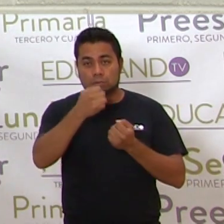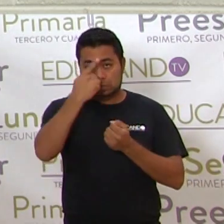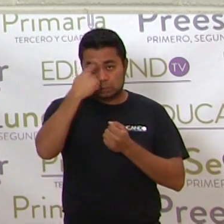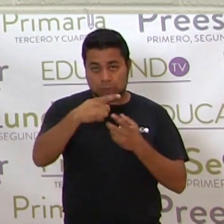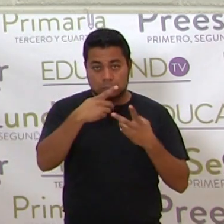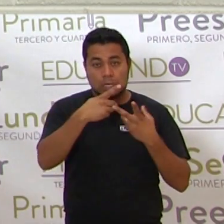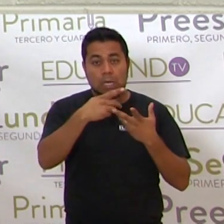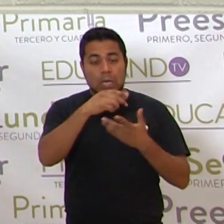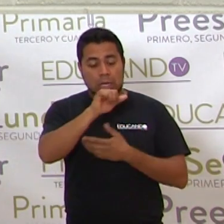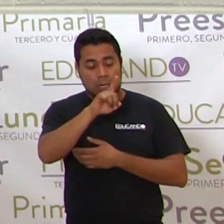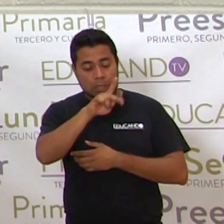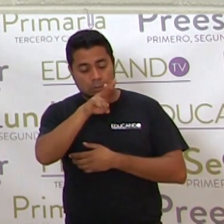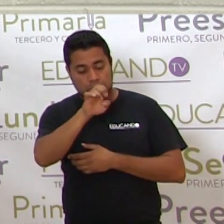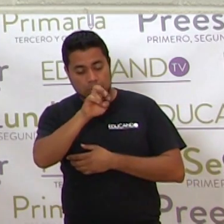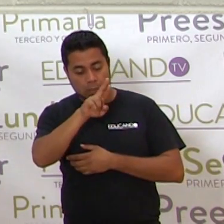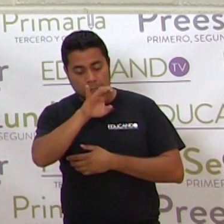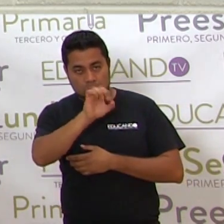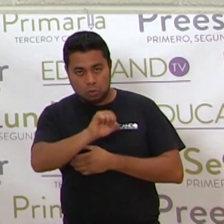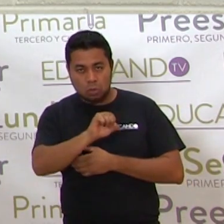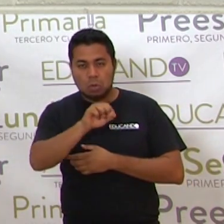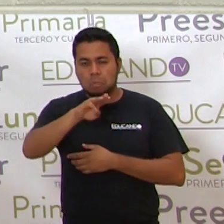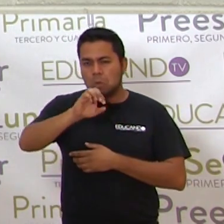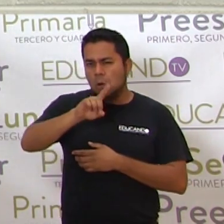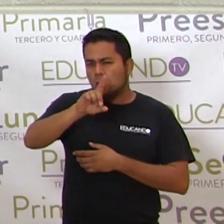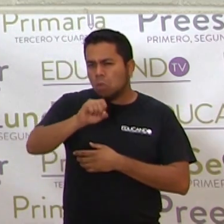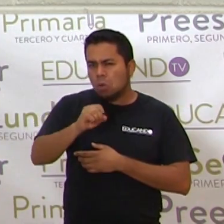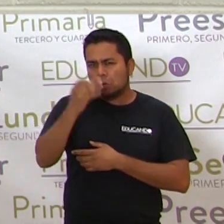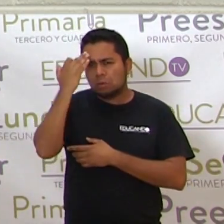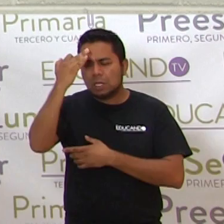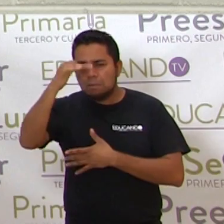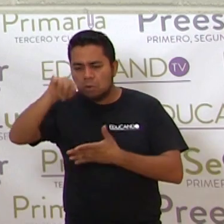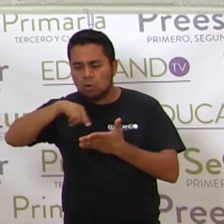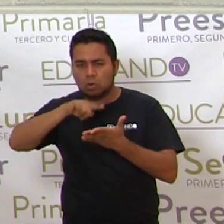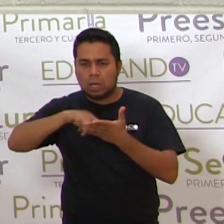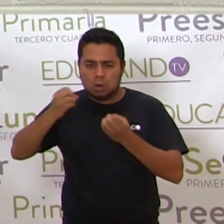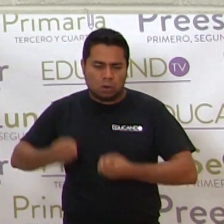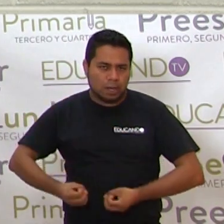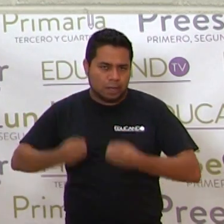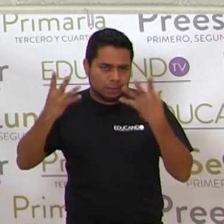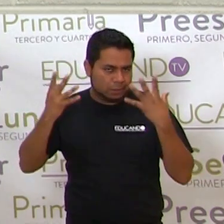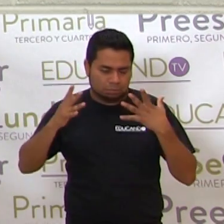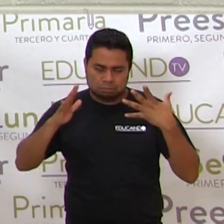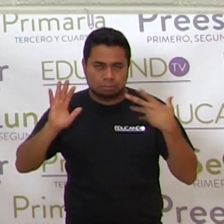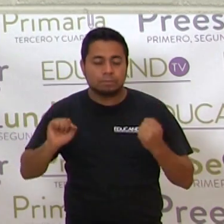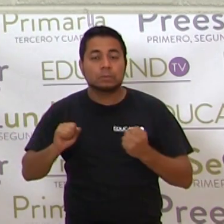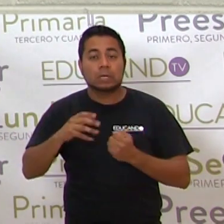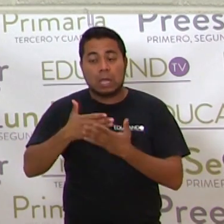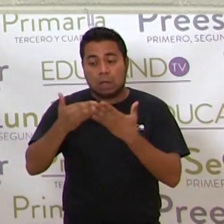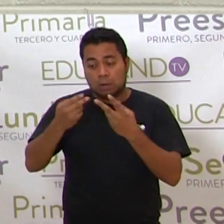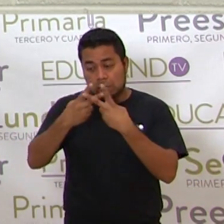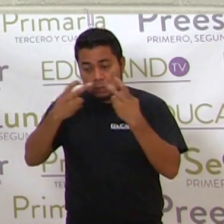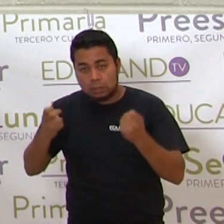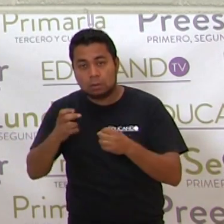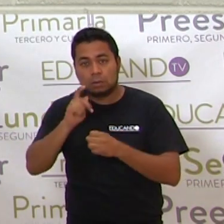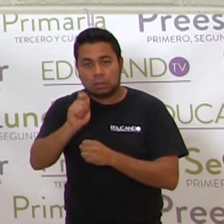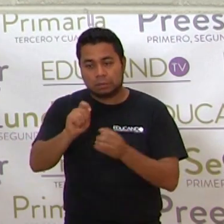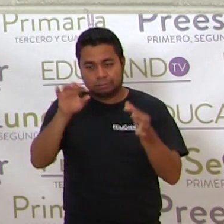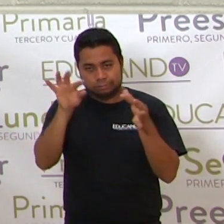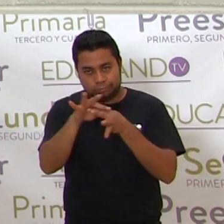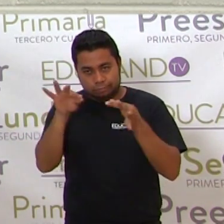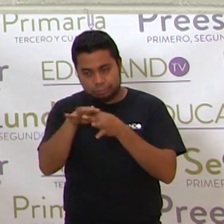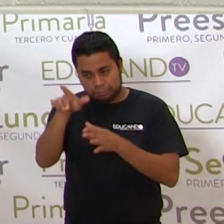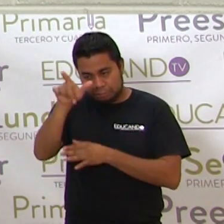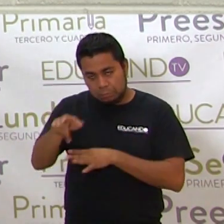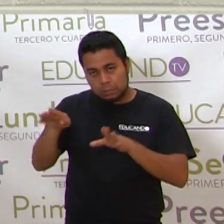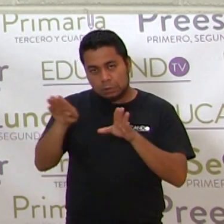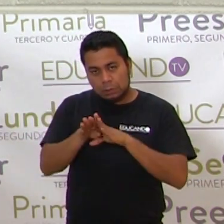lugar, modo o cantidad según se utilice. Y el adjetivo va a ser aquella descripción de cómo